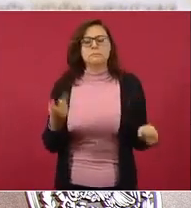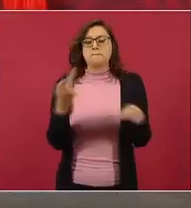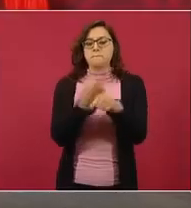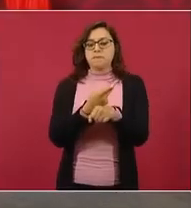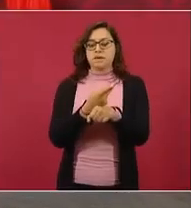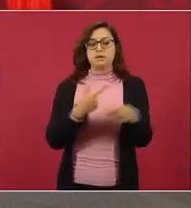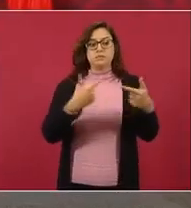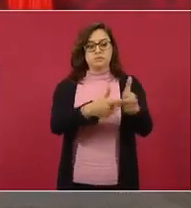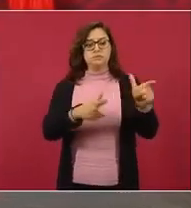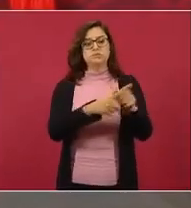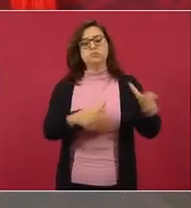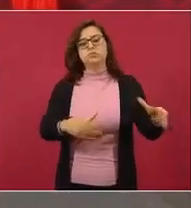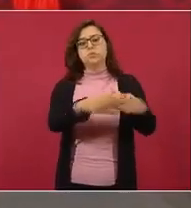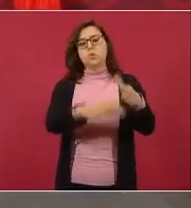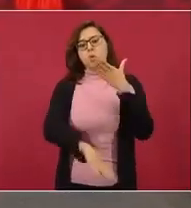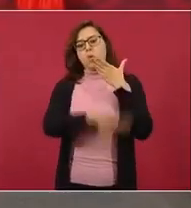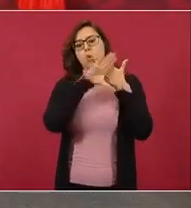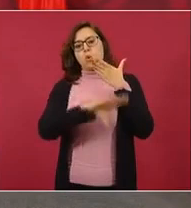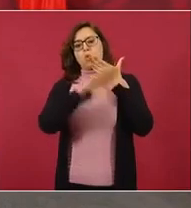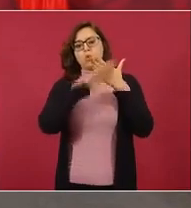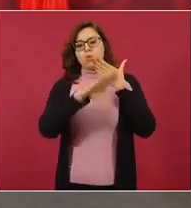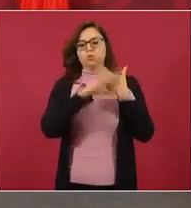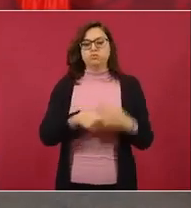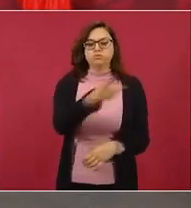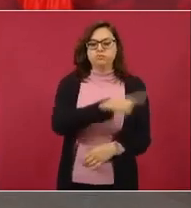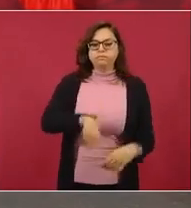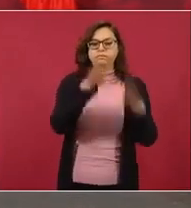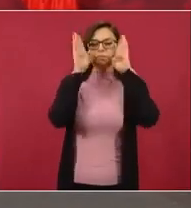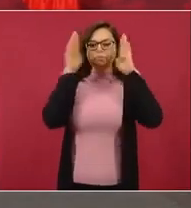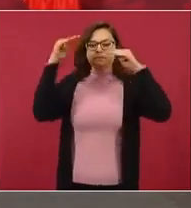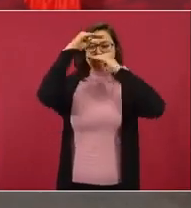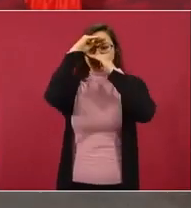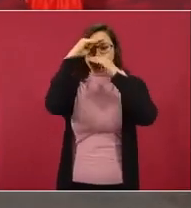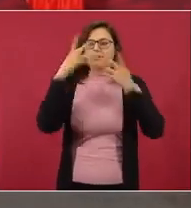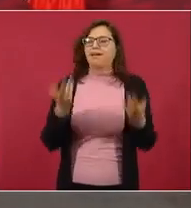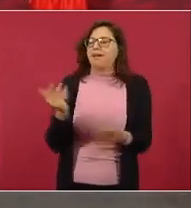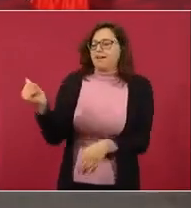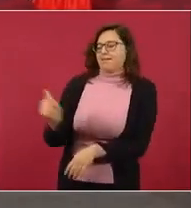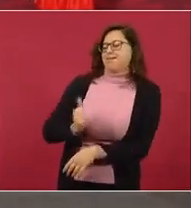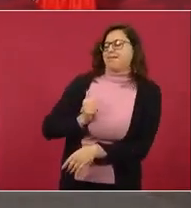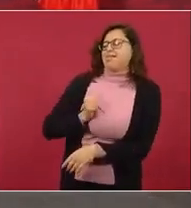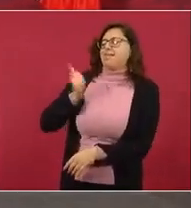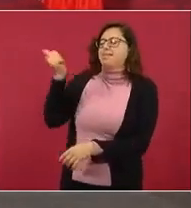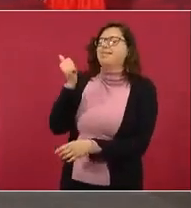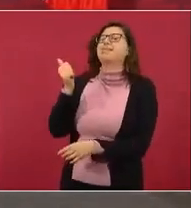adversarios nuestros, los conservadores, aprovechan esta